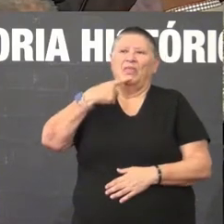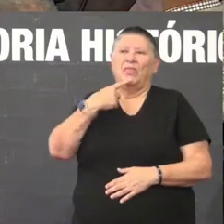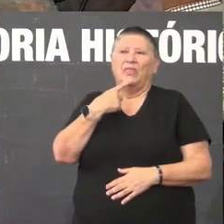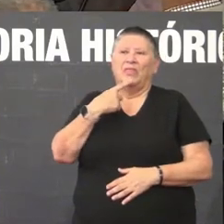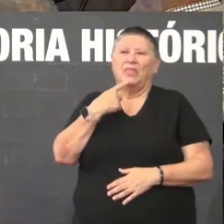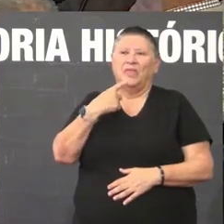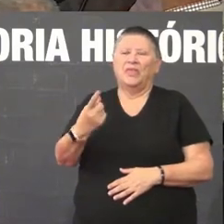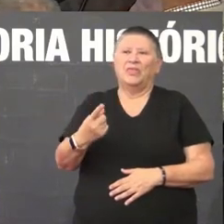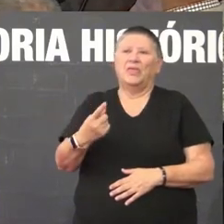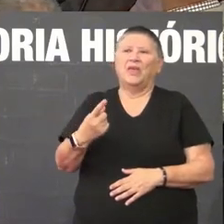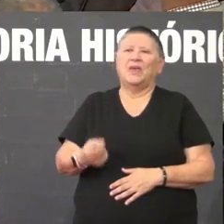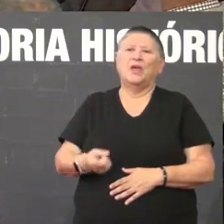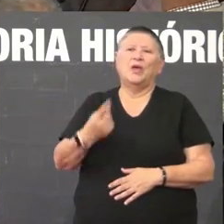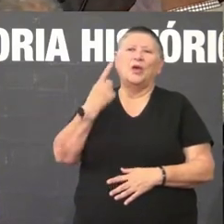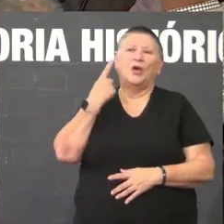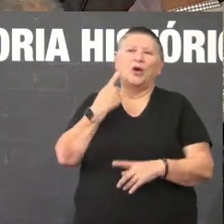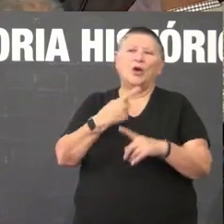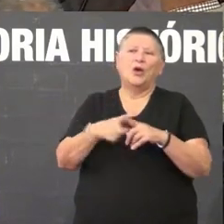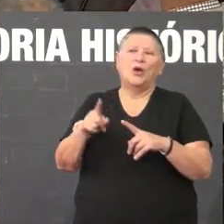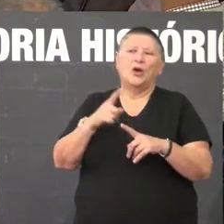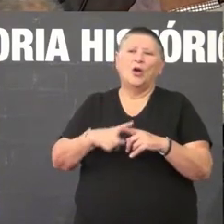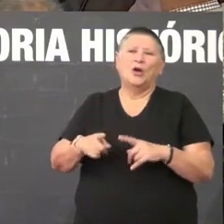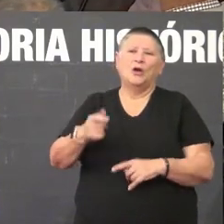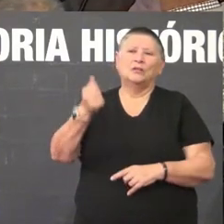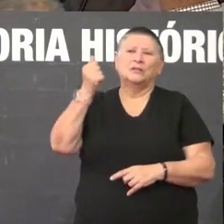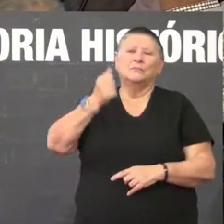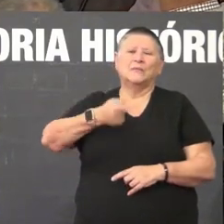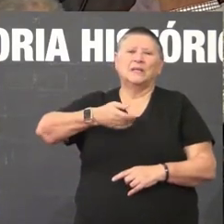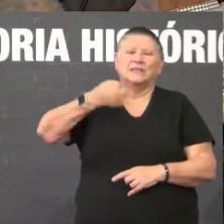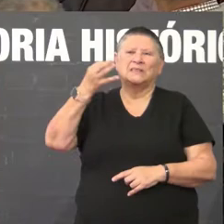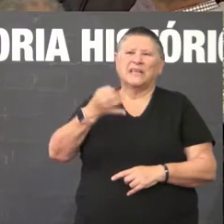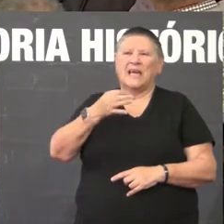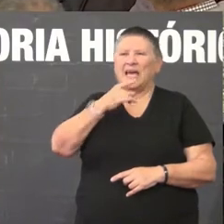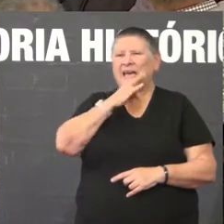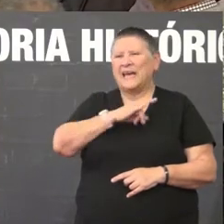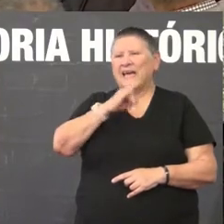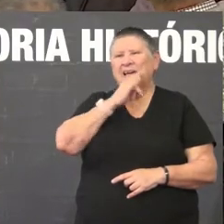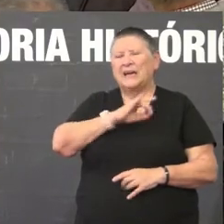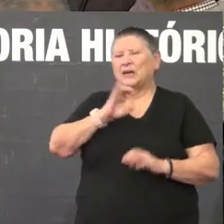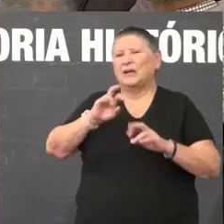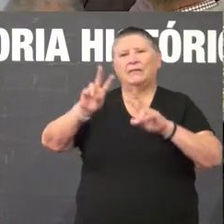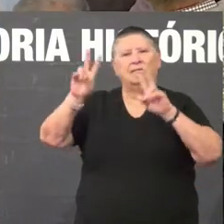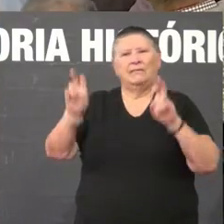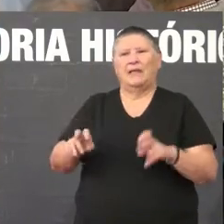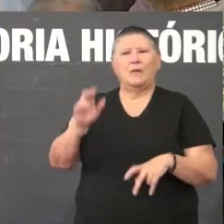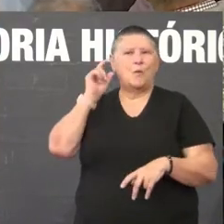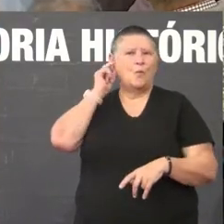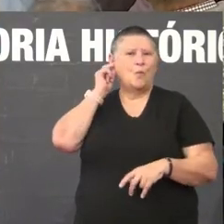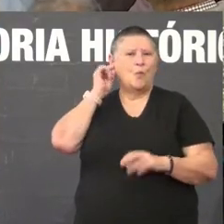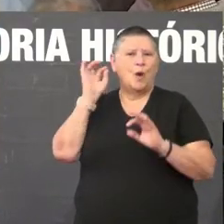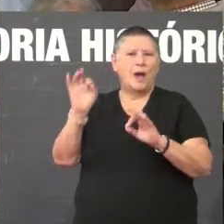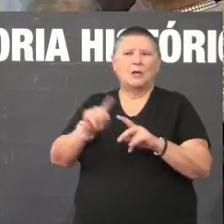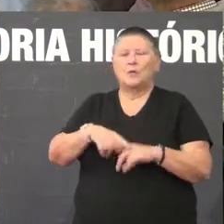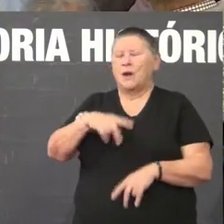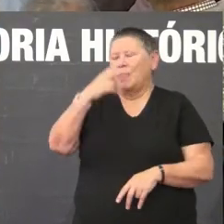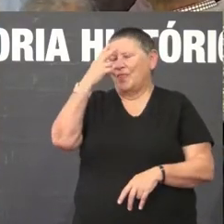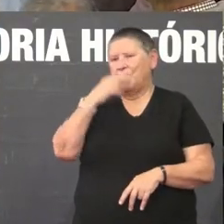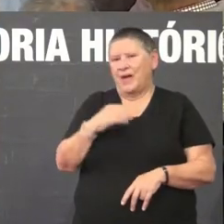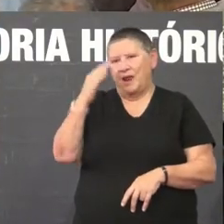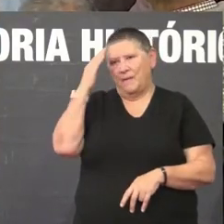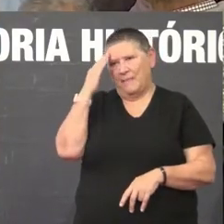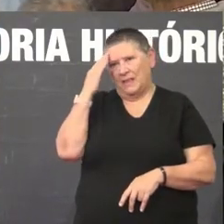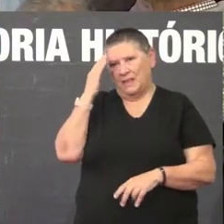máis erros que en asunto de mulleres, nin cegara de vontade, nin ceguera de vontade.